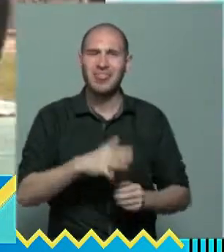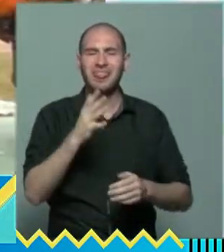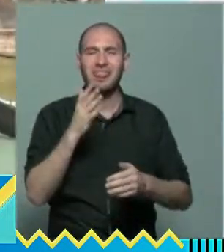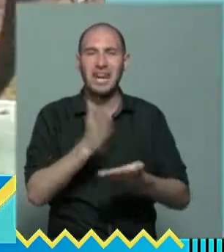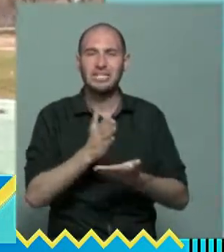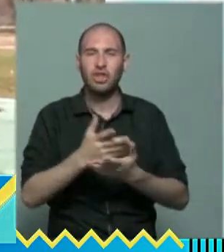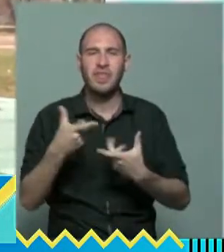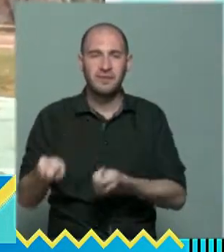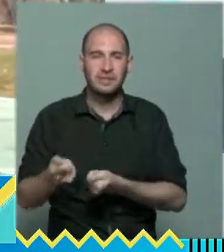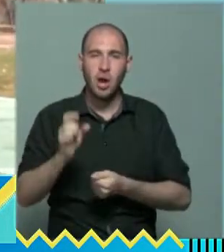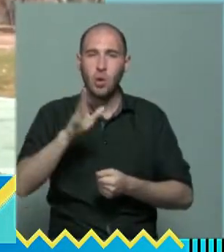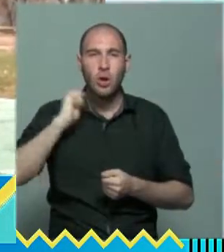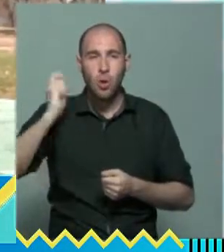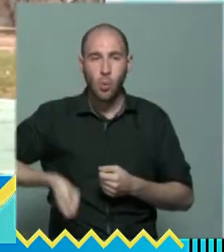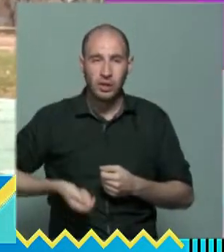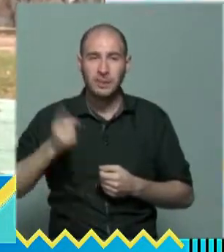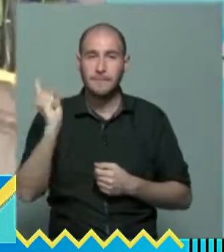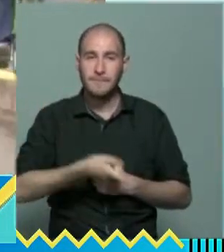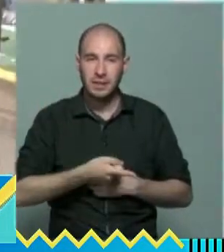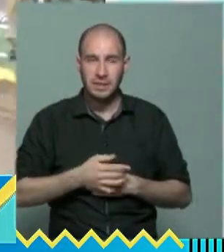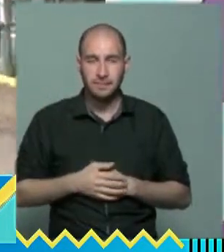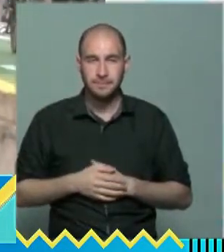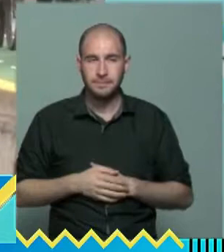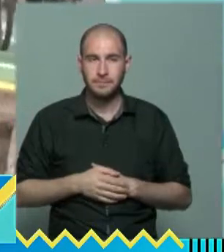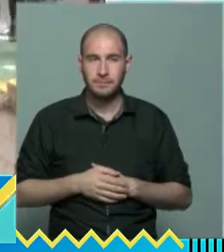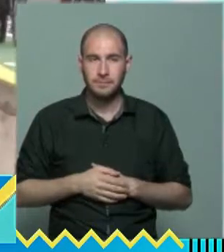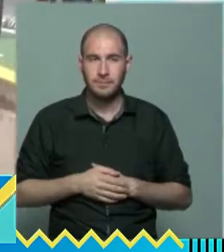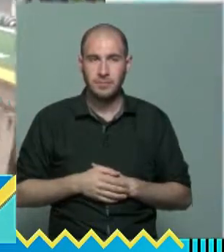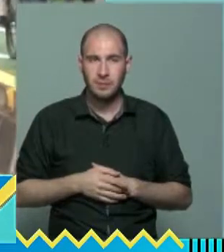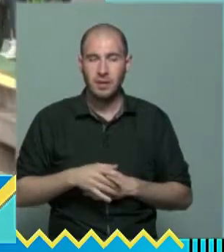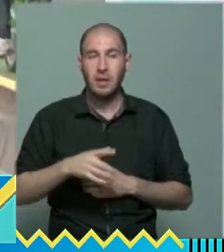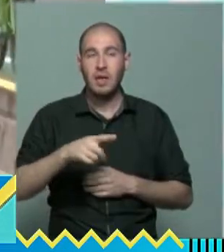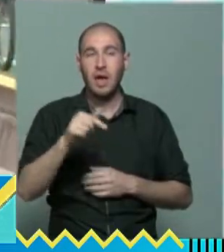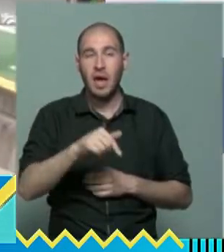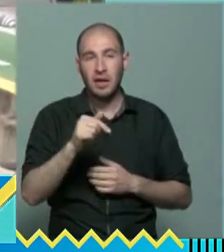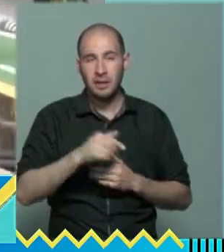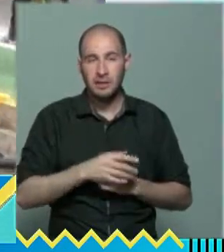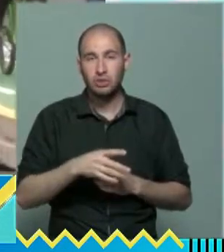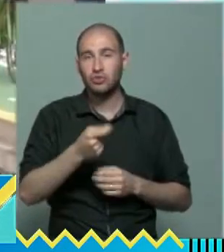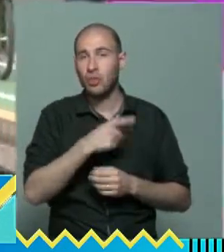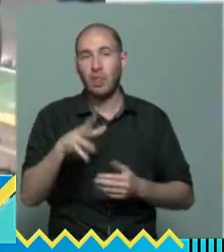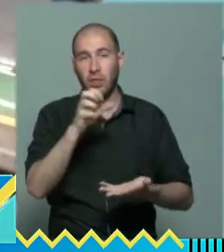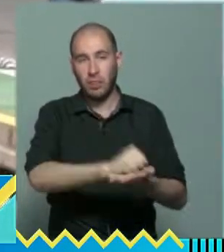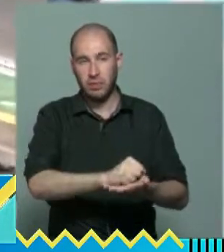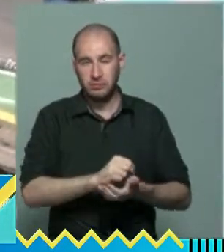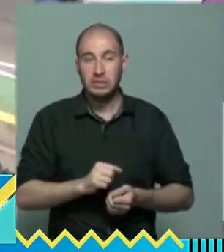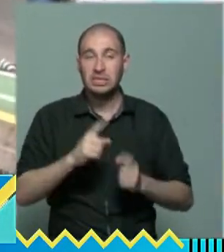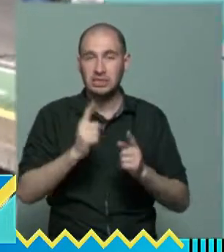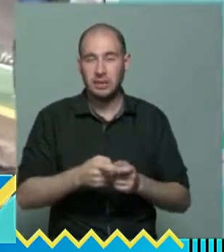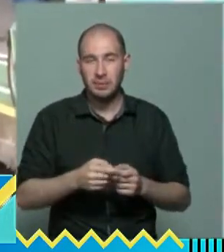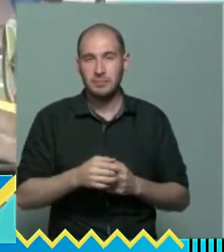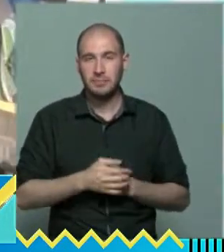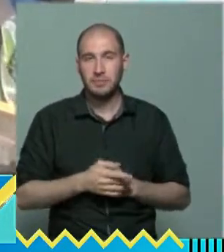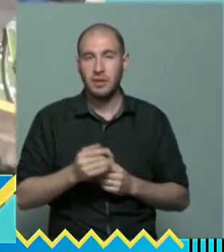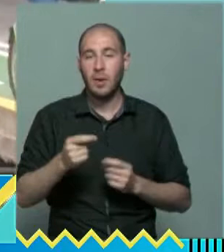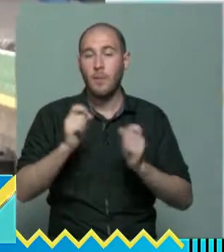defensa y que solamente los jueces pueden mandar a embargar un sueldo, ¿no? Y sobre todo la protección que